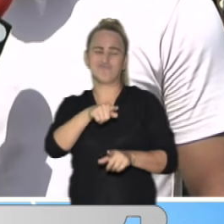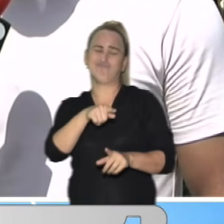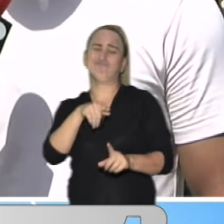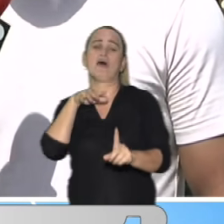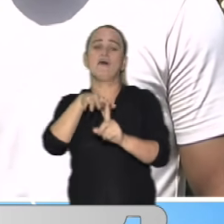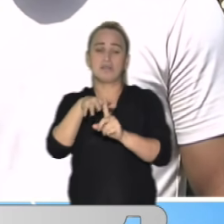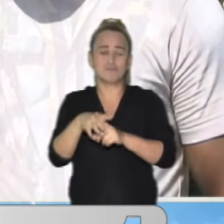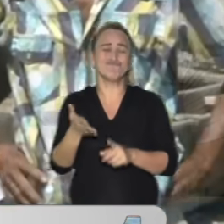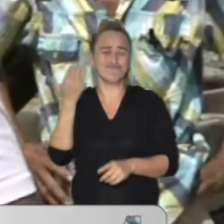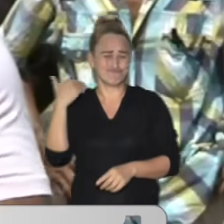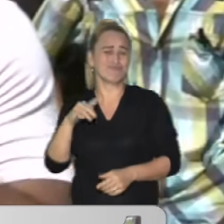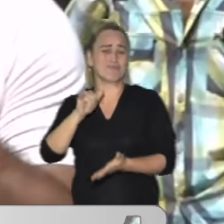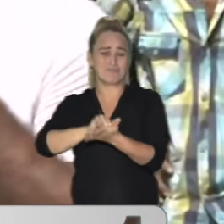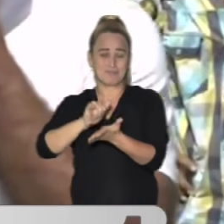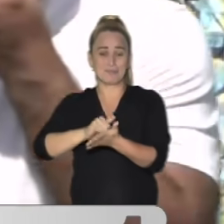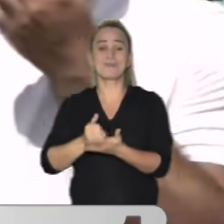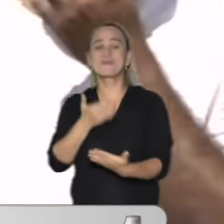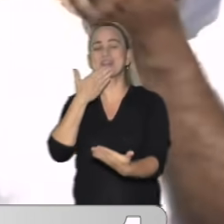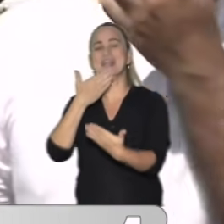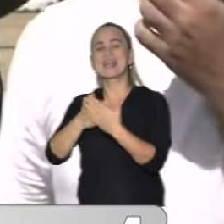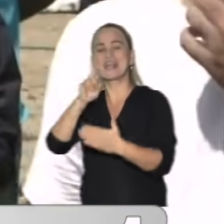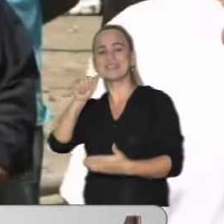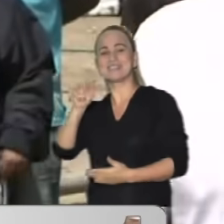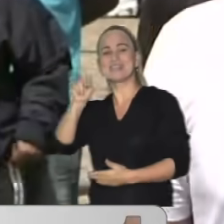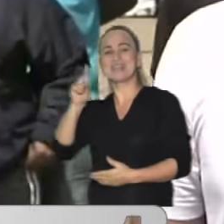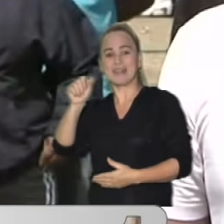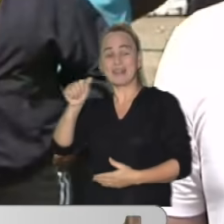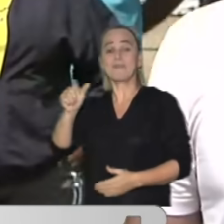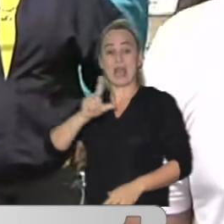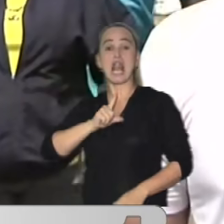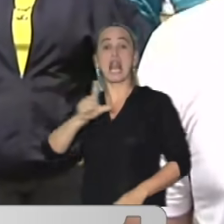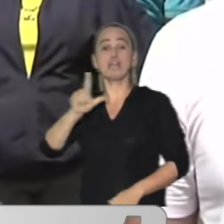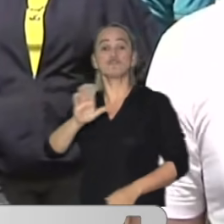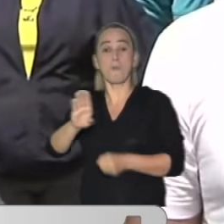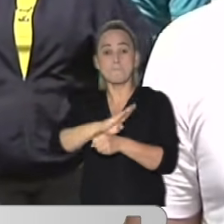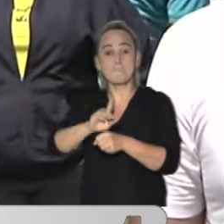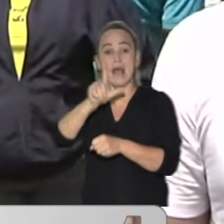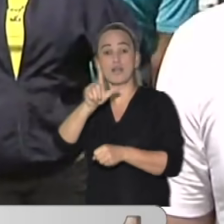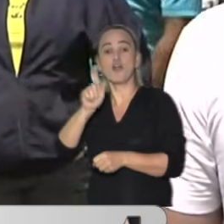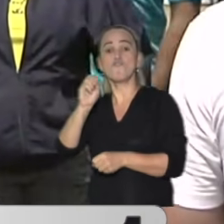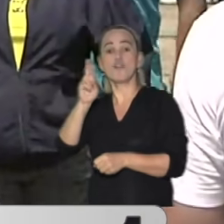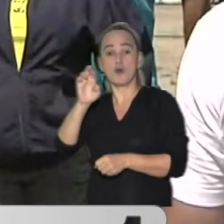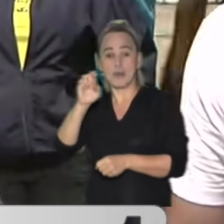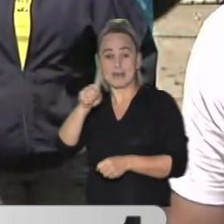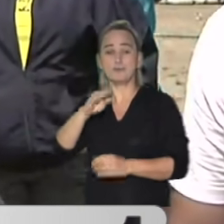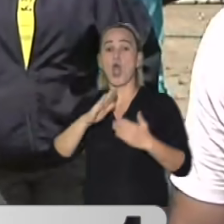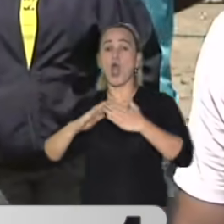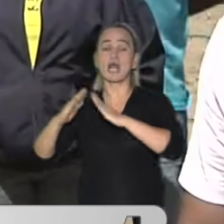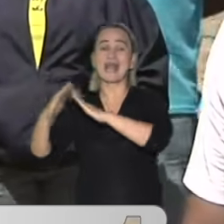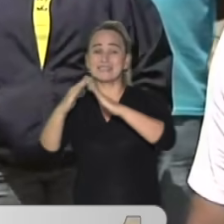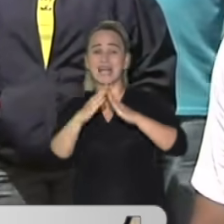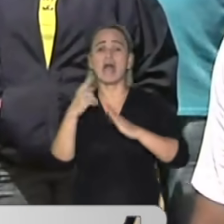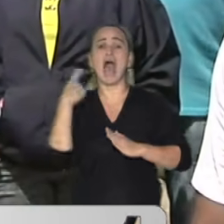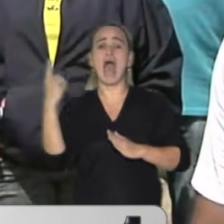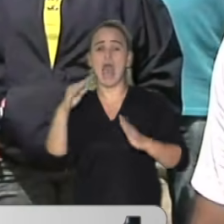desde el inicio. Muchas gracias, Randy Reyes, el líder del barrio Las Flores. Aquí la comunidad ha denunciado que por los hechos